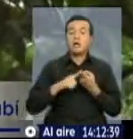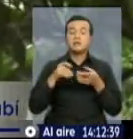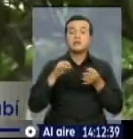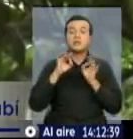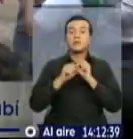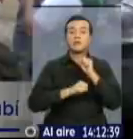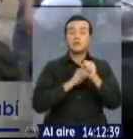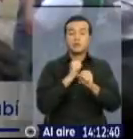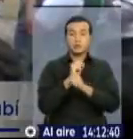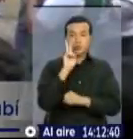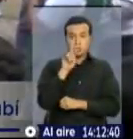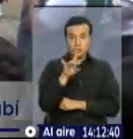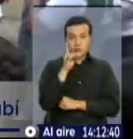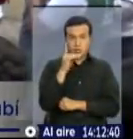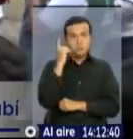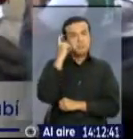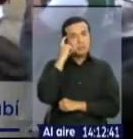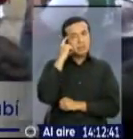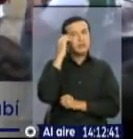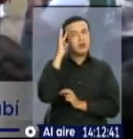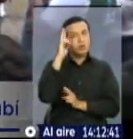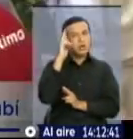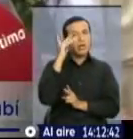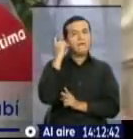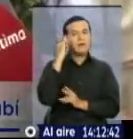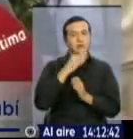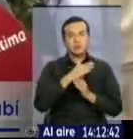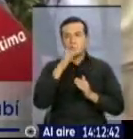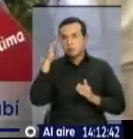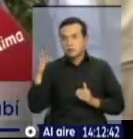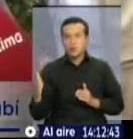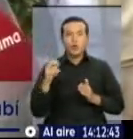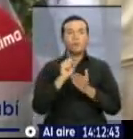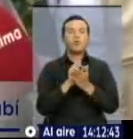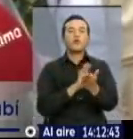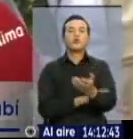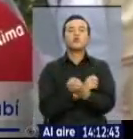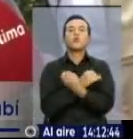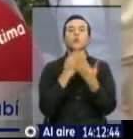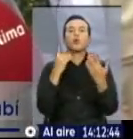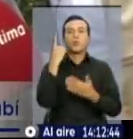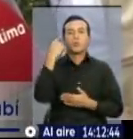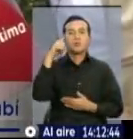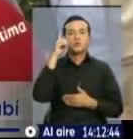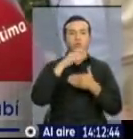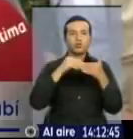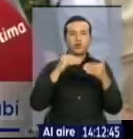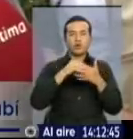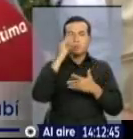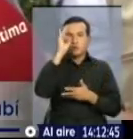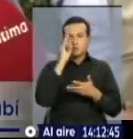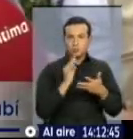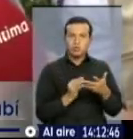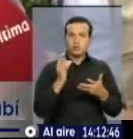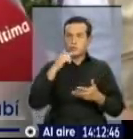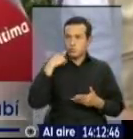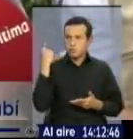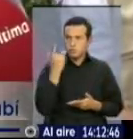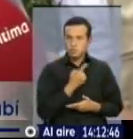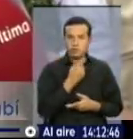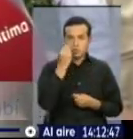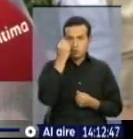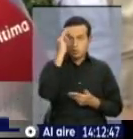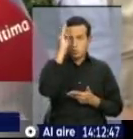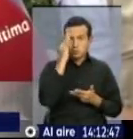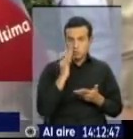de 2018, pero se espera una ampliación. El proyecto tiene alrededor de $1 millón de presupuesto. En el caso de nosotros, con ese